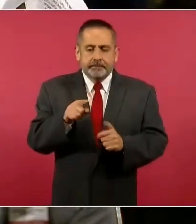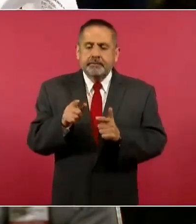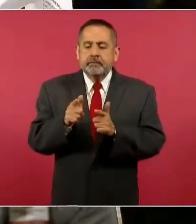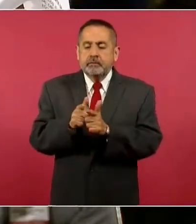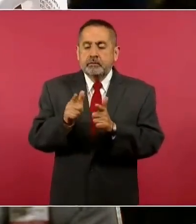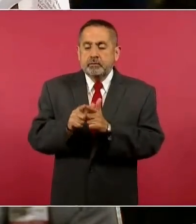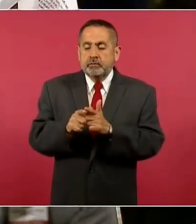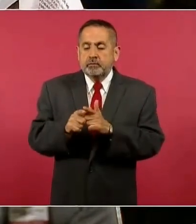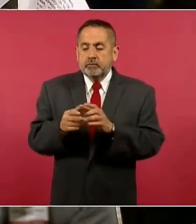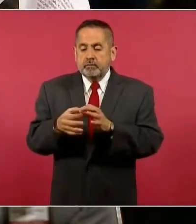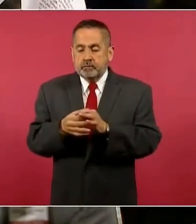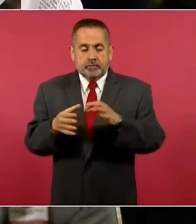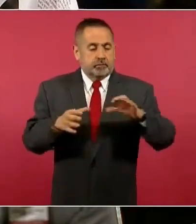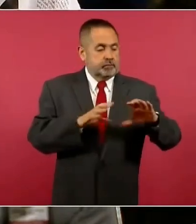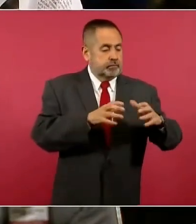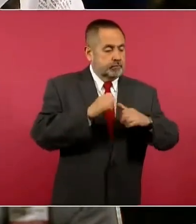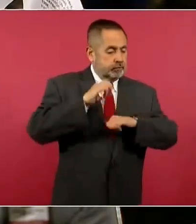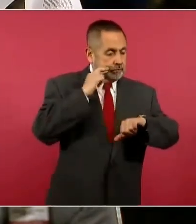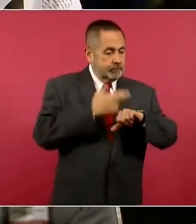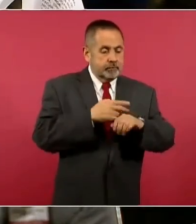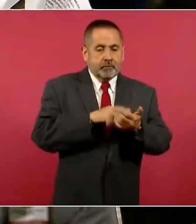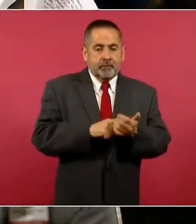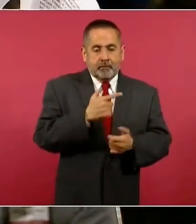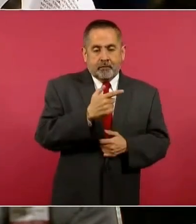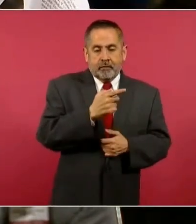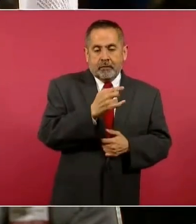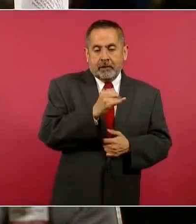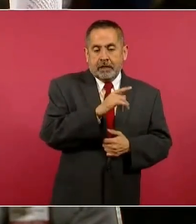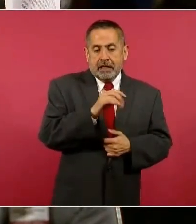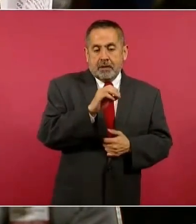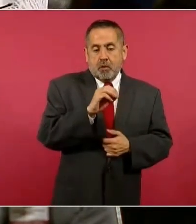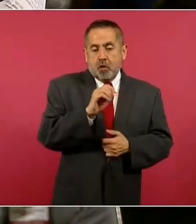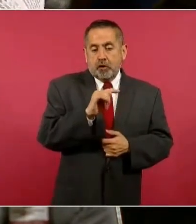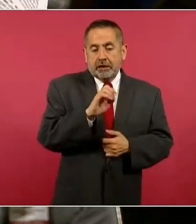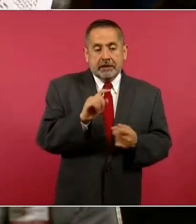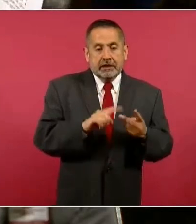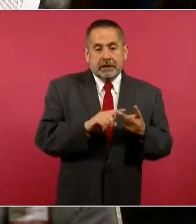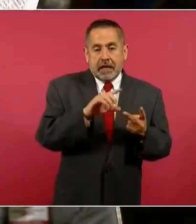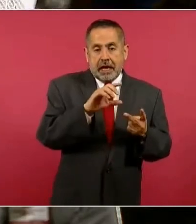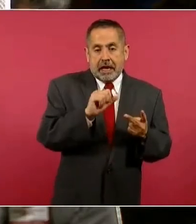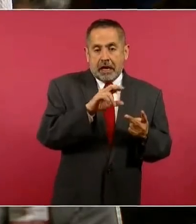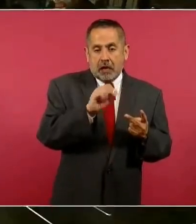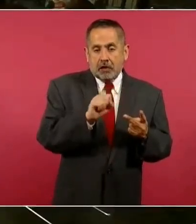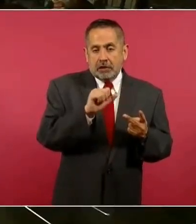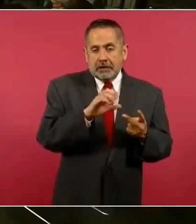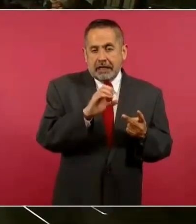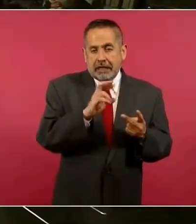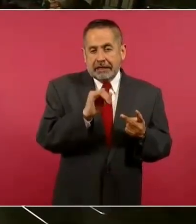Desincorporación estaban Guillermo Ortiz, estaban Carlos Ruiz Sacristán,